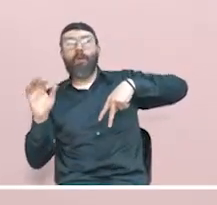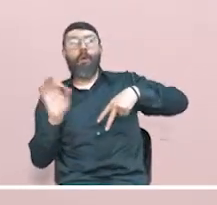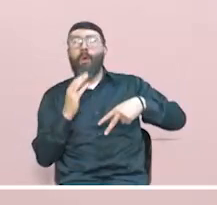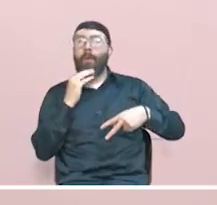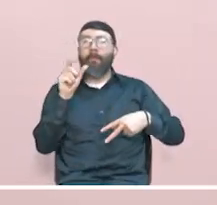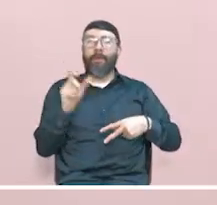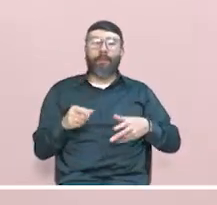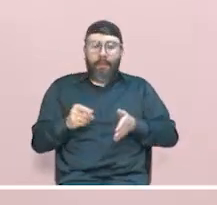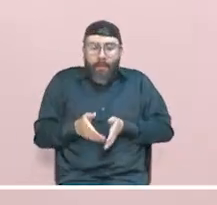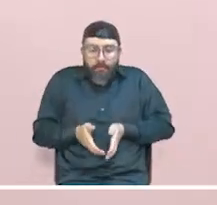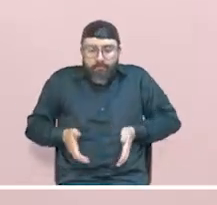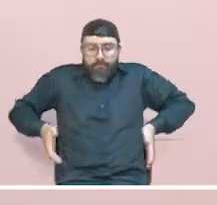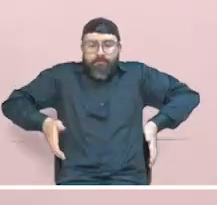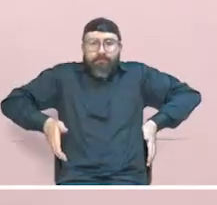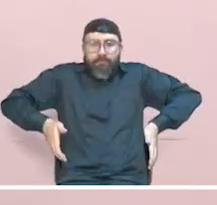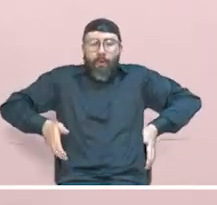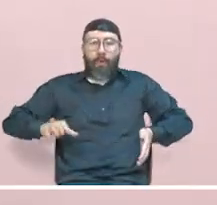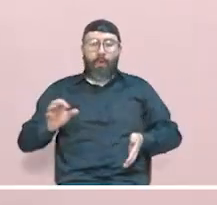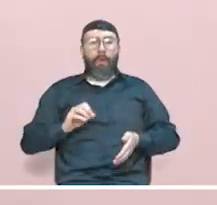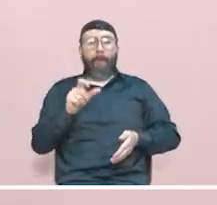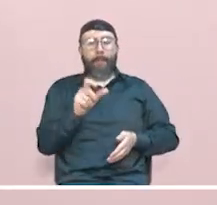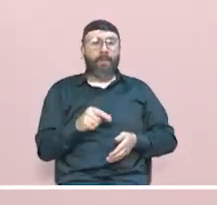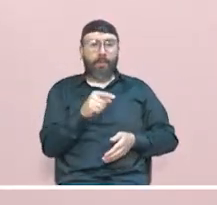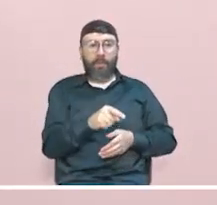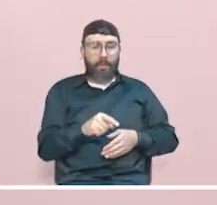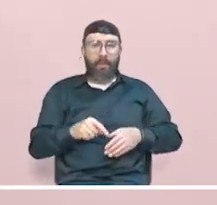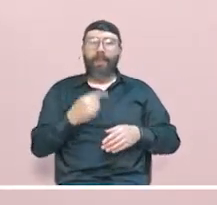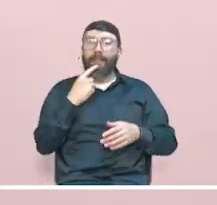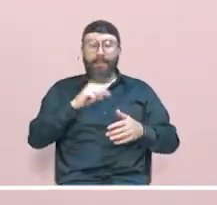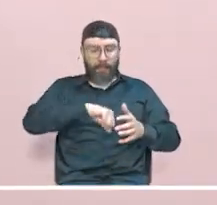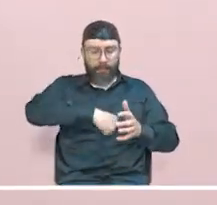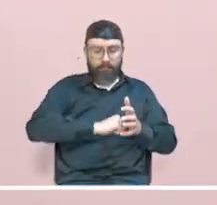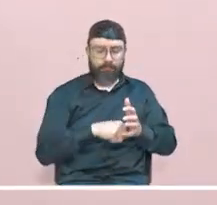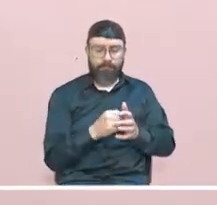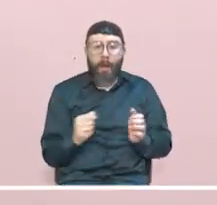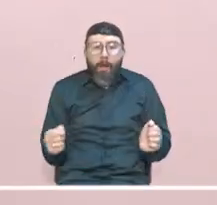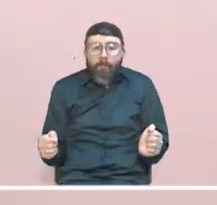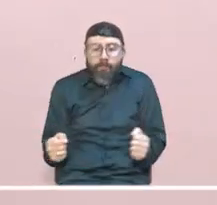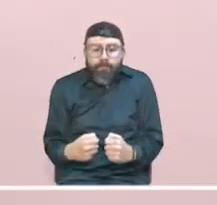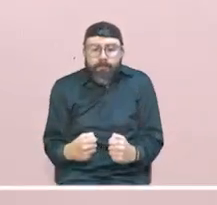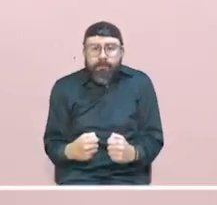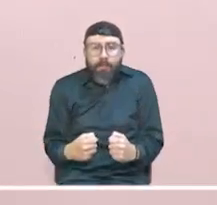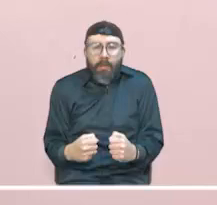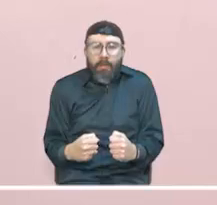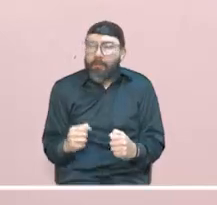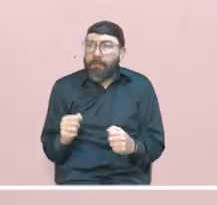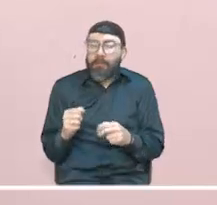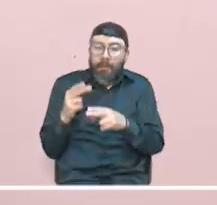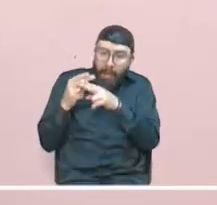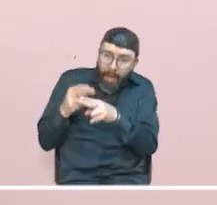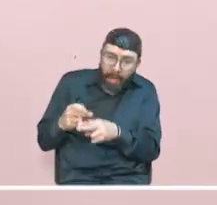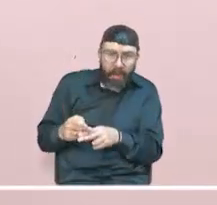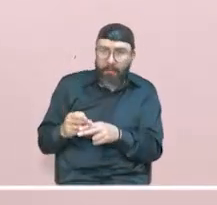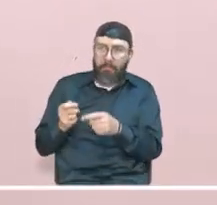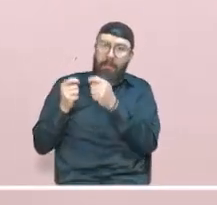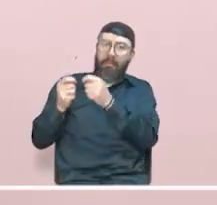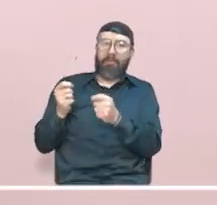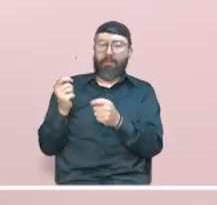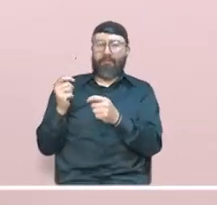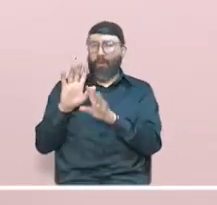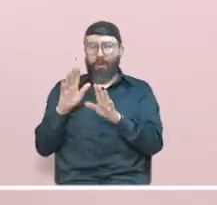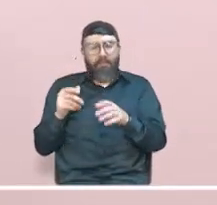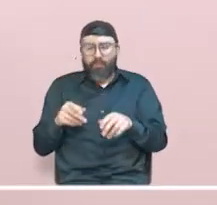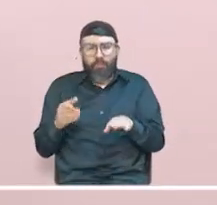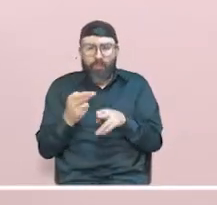garetas o la persona rodillijunta, patiapartada, para no hablar pues como de términos técnicos, sí. Entonces